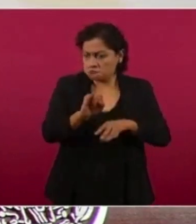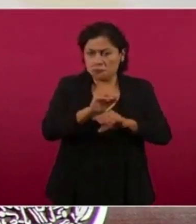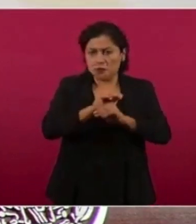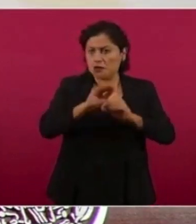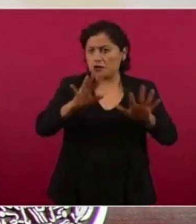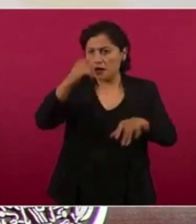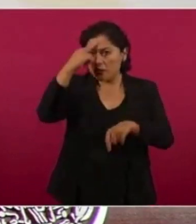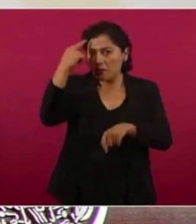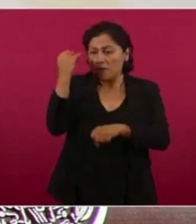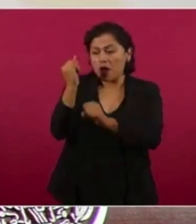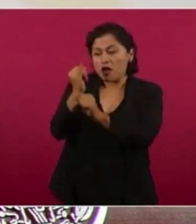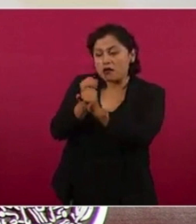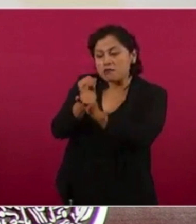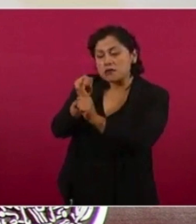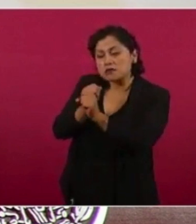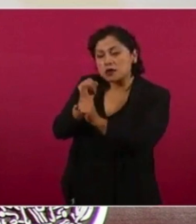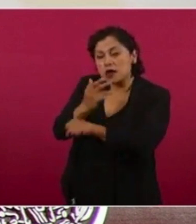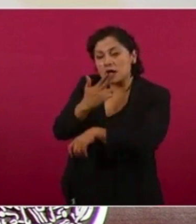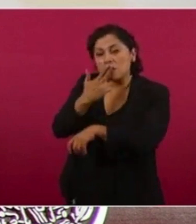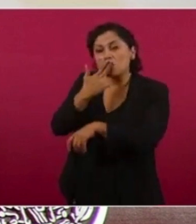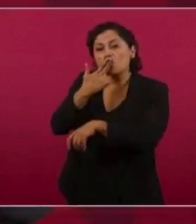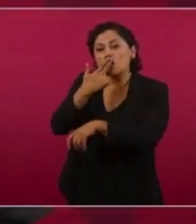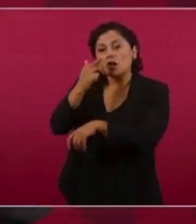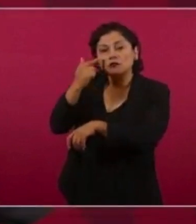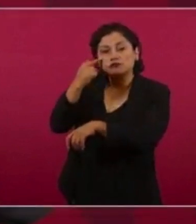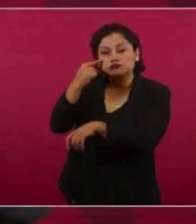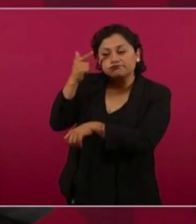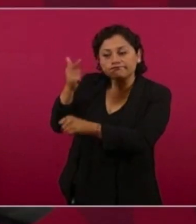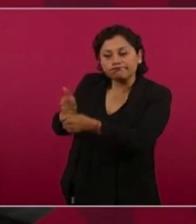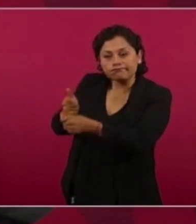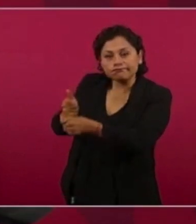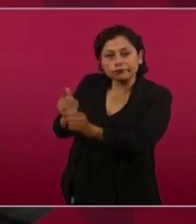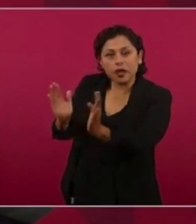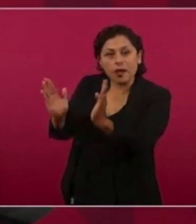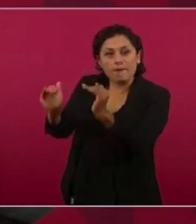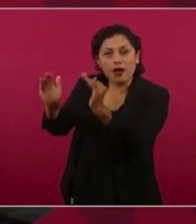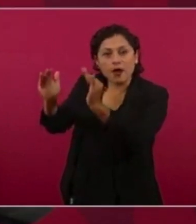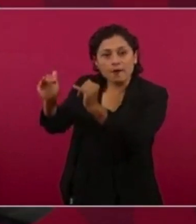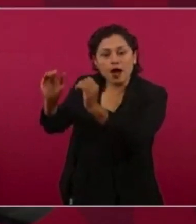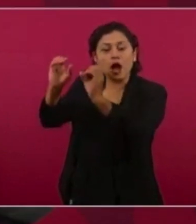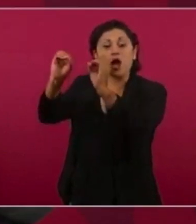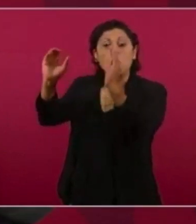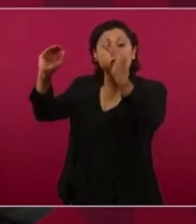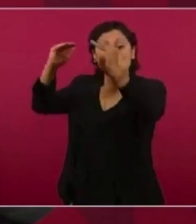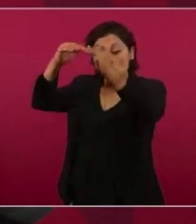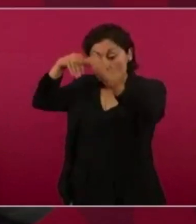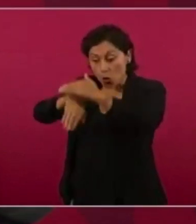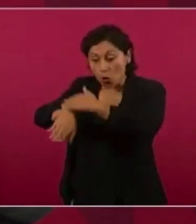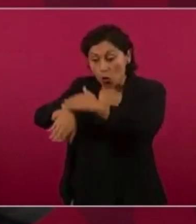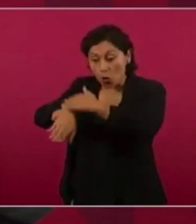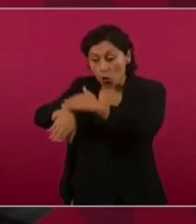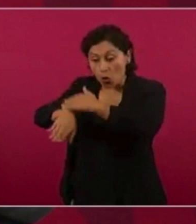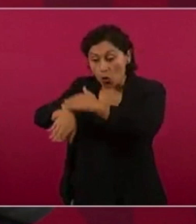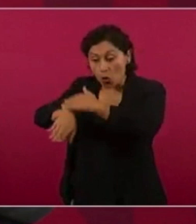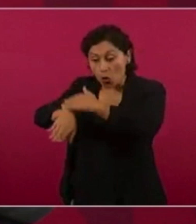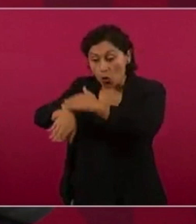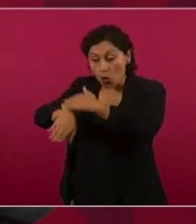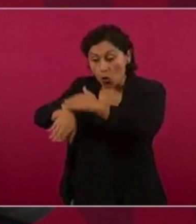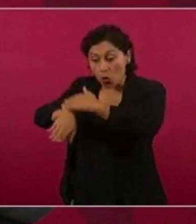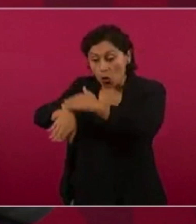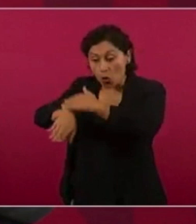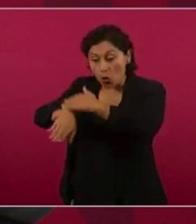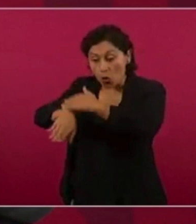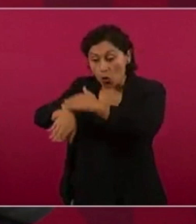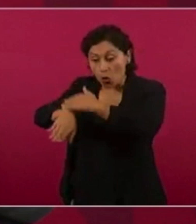y el cuidado de los vestigios que pueden aparecer en cuerpos cavernosos, en cenotes, en